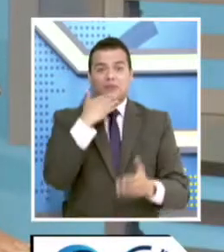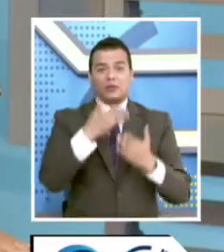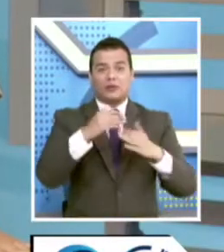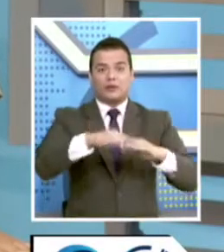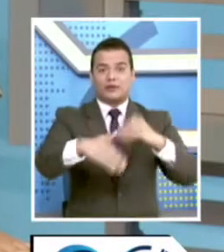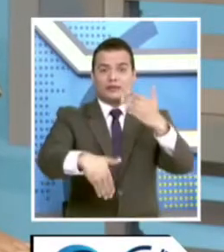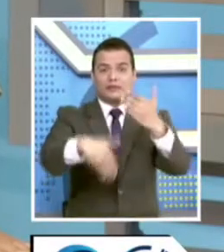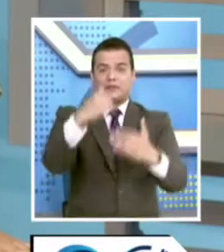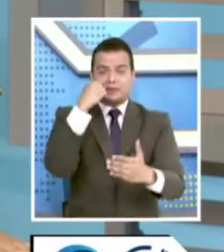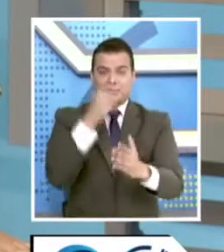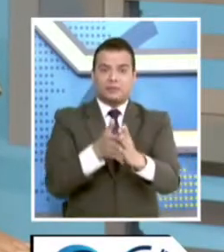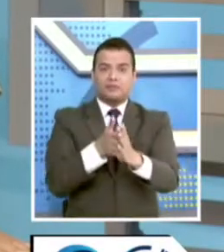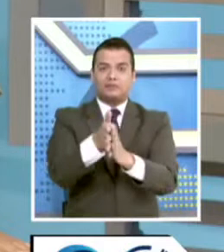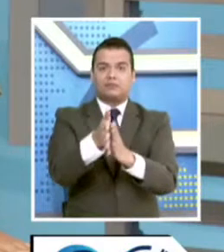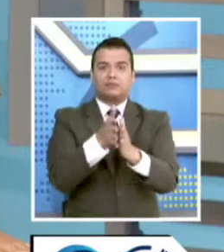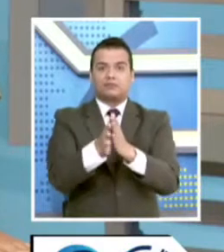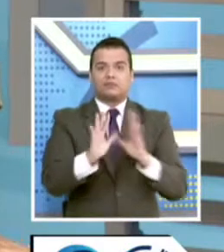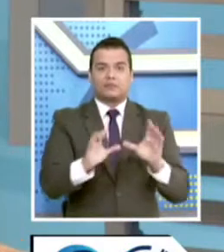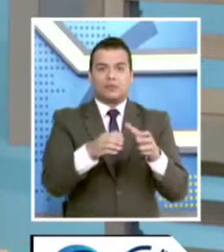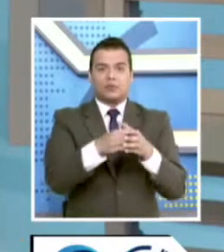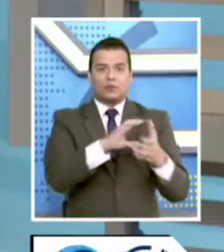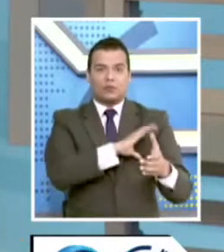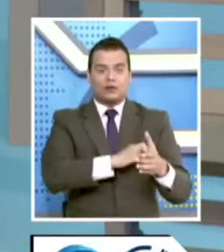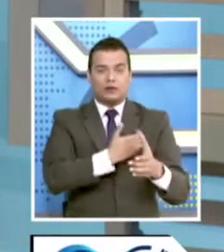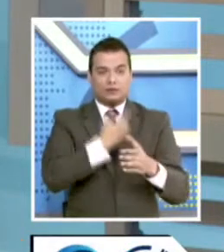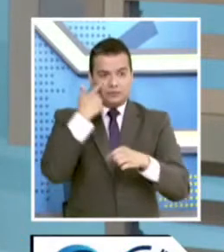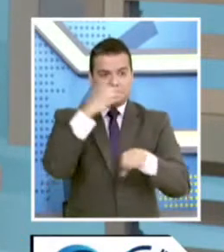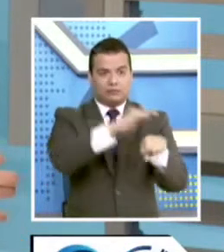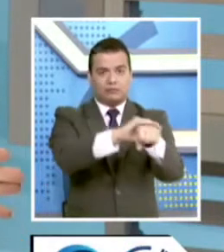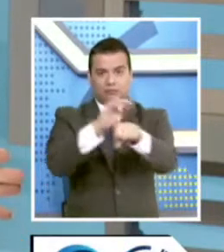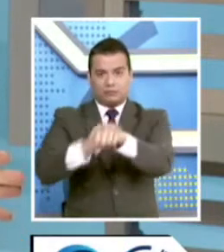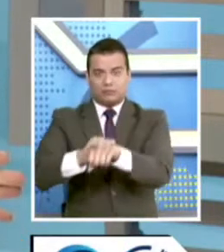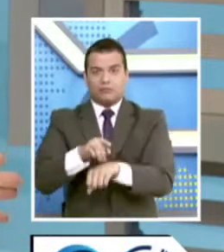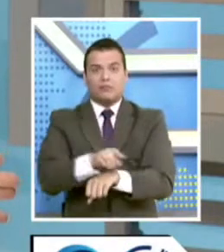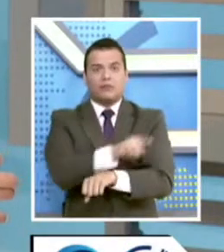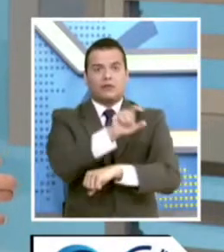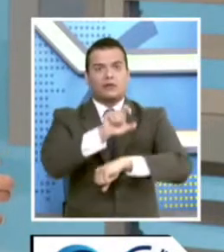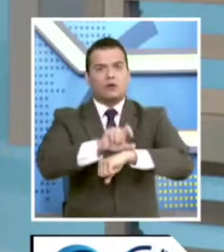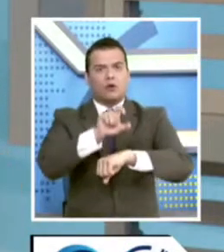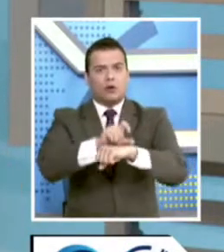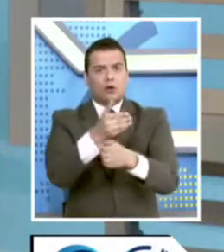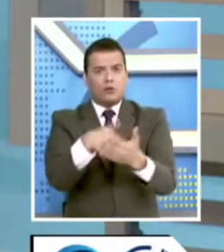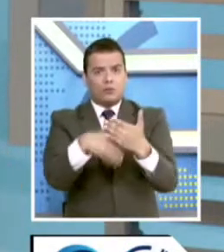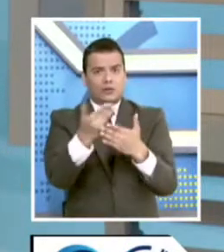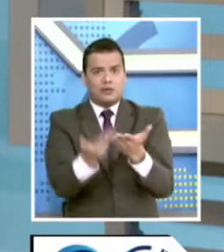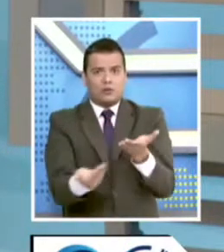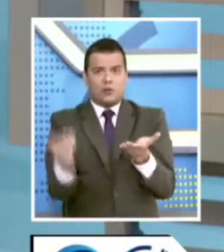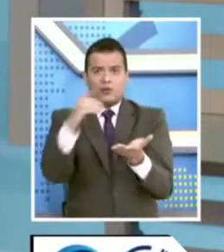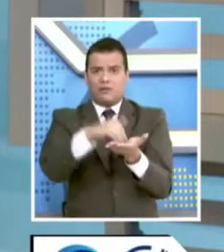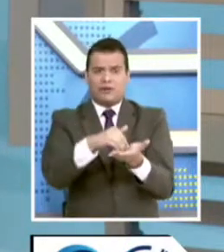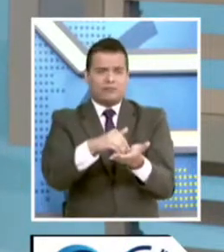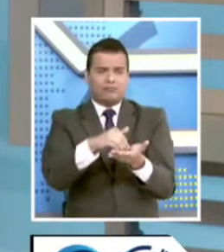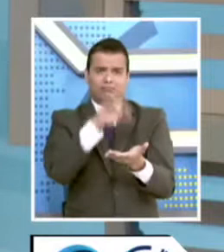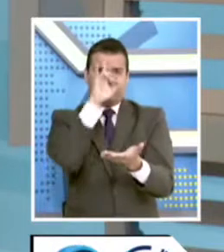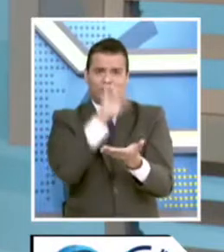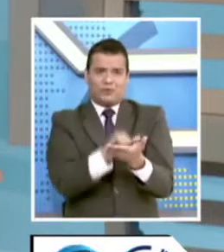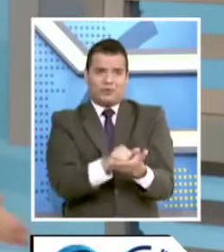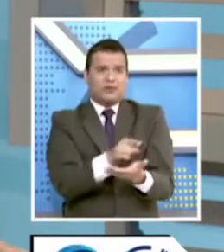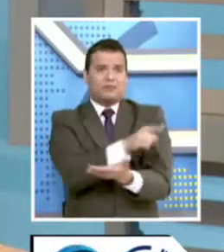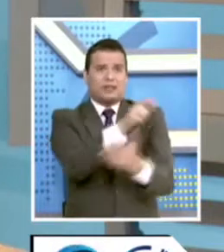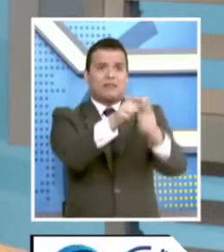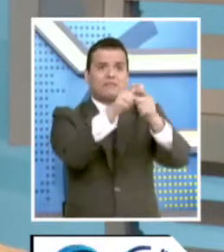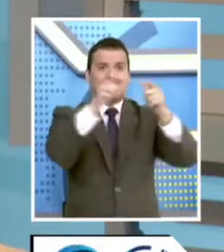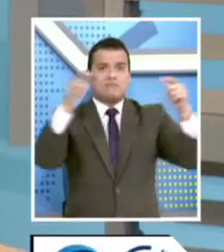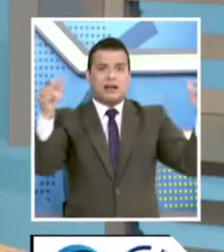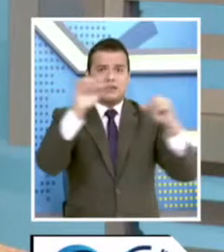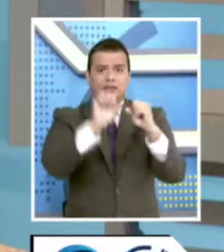Iniciamos con las noticias. La alcaldía de Cali aseguró que por ahora no se puede discutir un regreso a clases presenciales si aún ni siquiera se ha